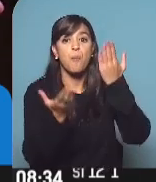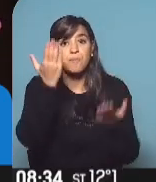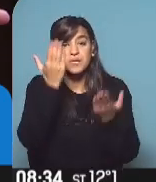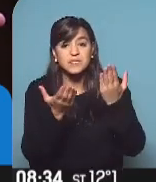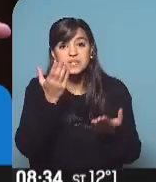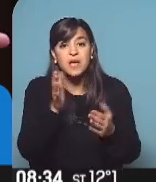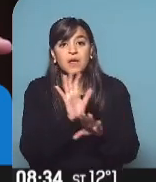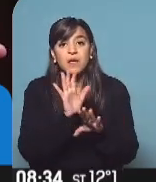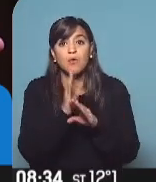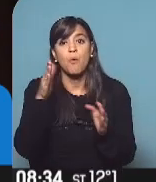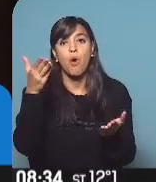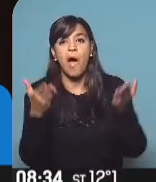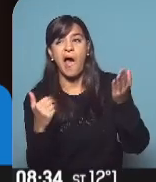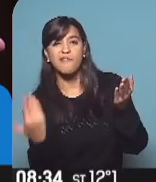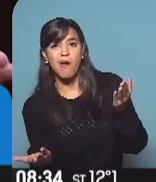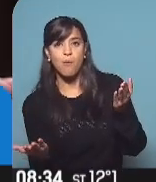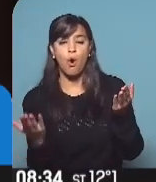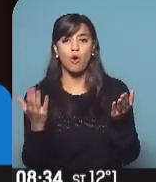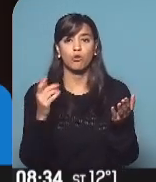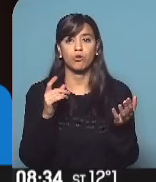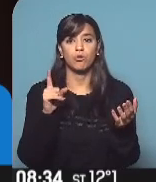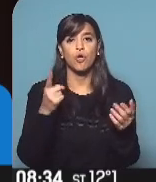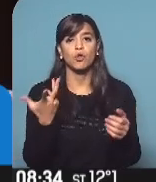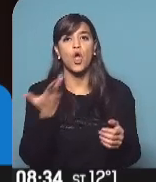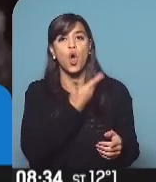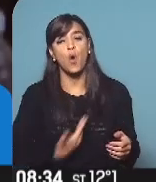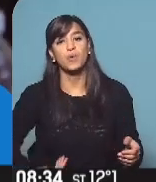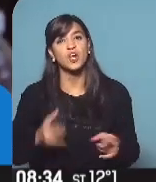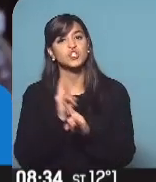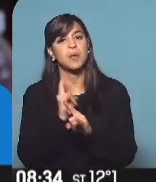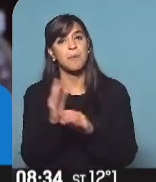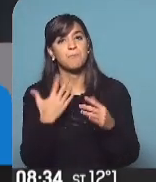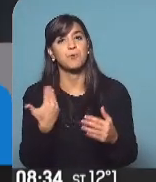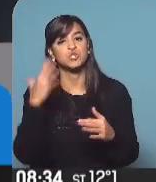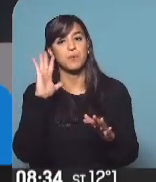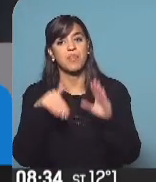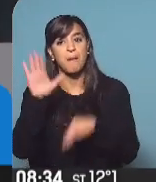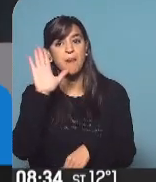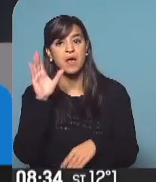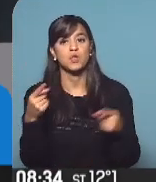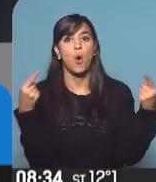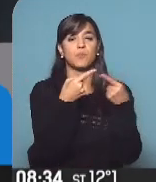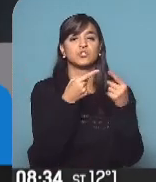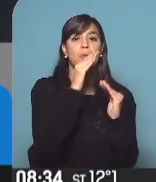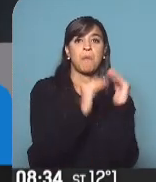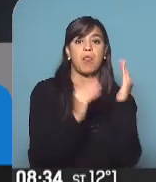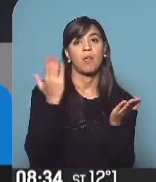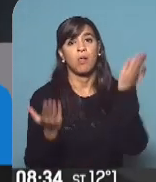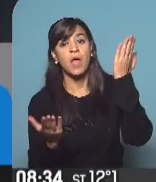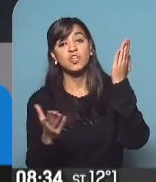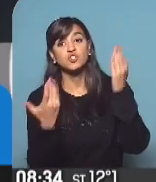la cancha inclinada que los que el gobierno y siempre tiene más posibilidades que la oposición él como